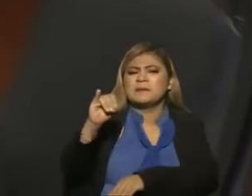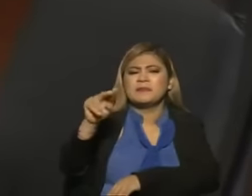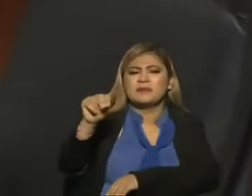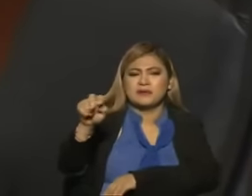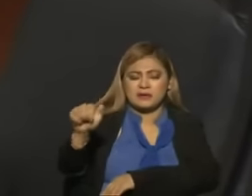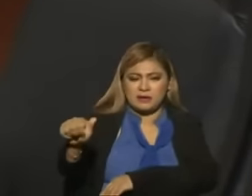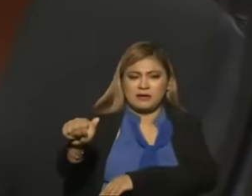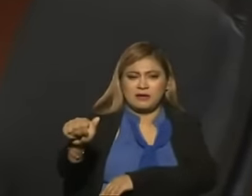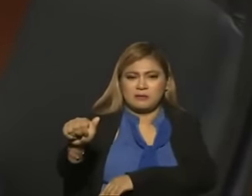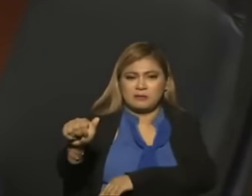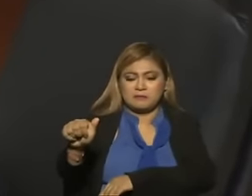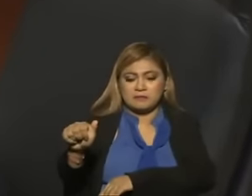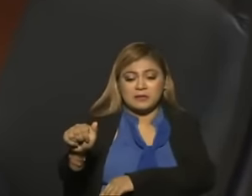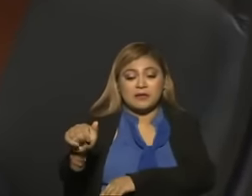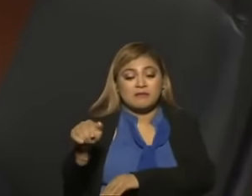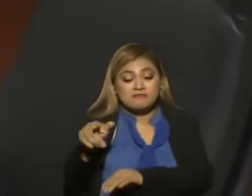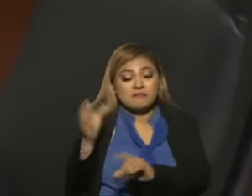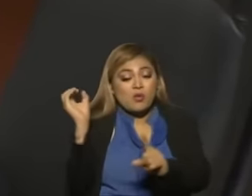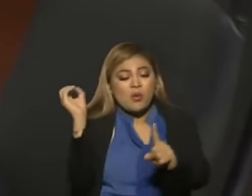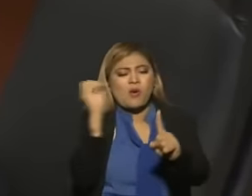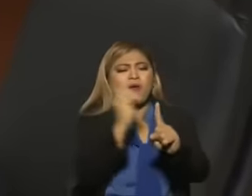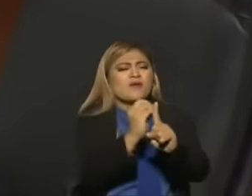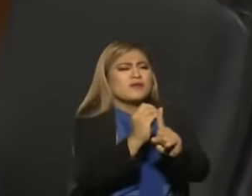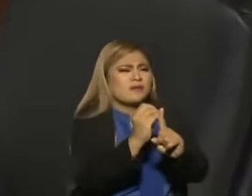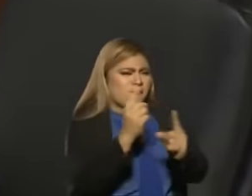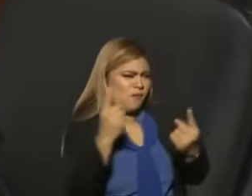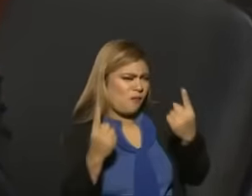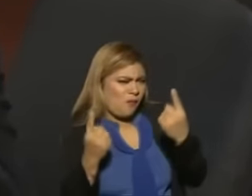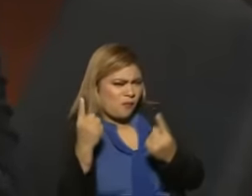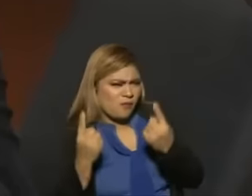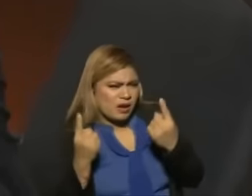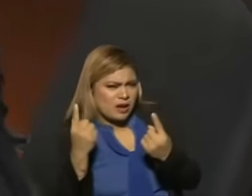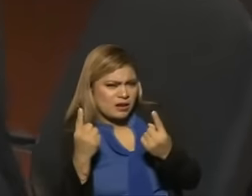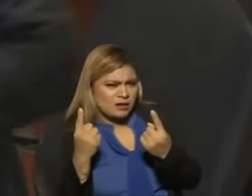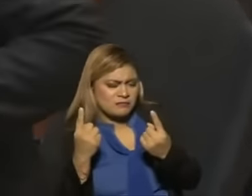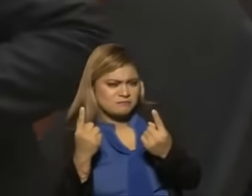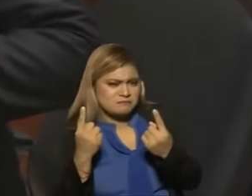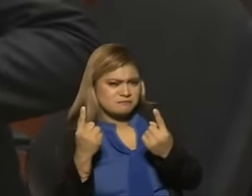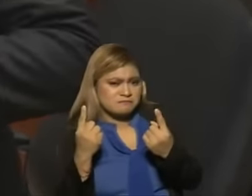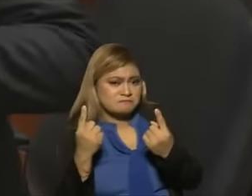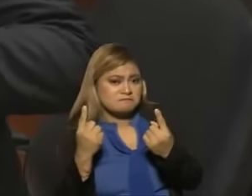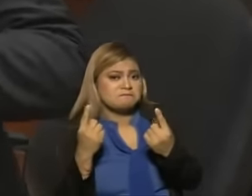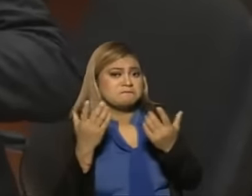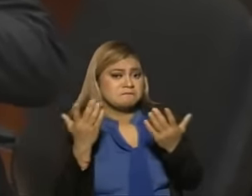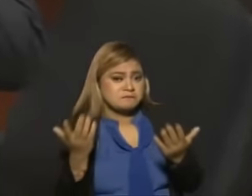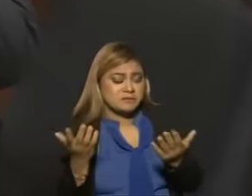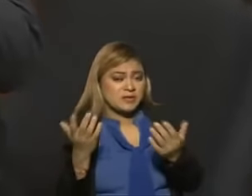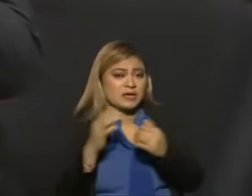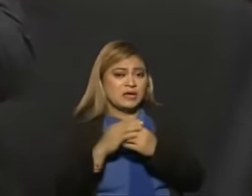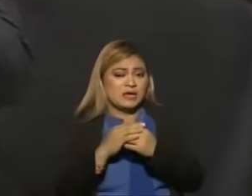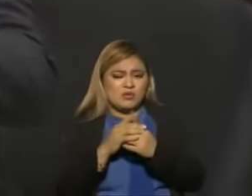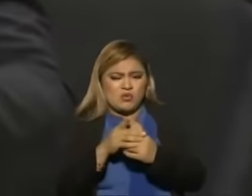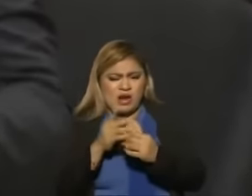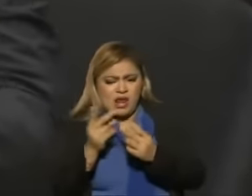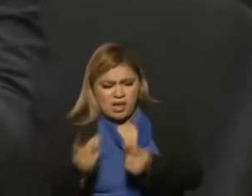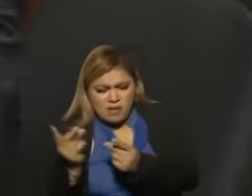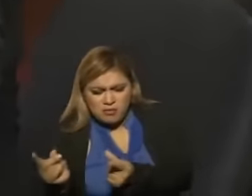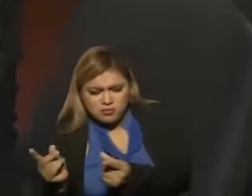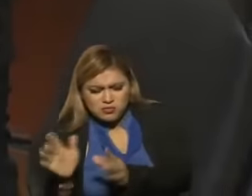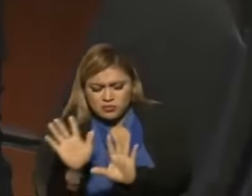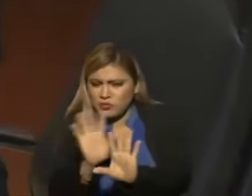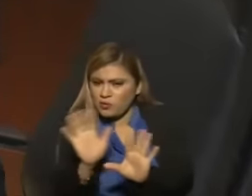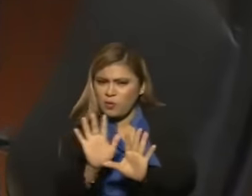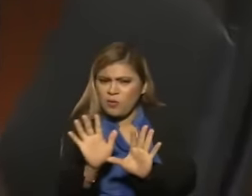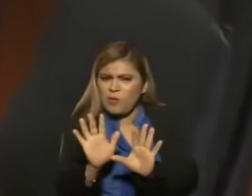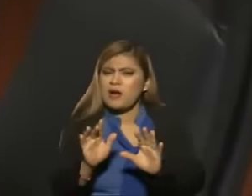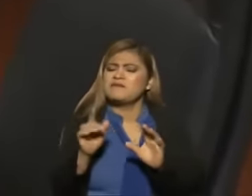real y objetivo. No por estar apresurados decir que Minera Panamá en su momento